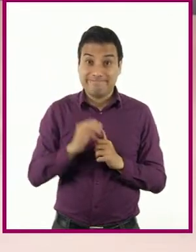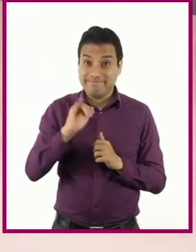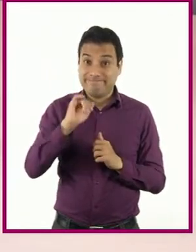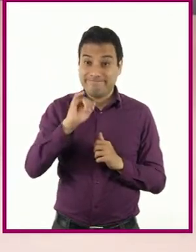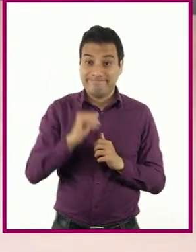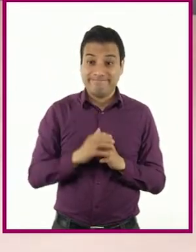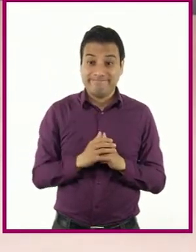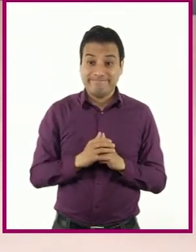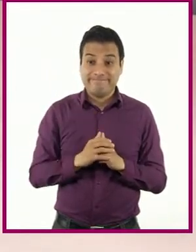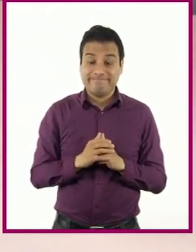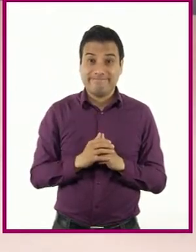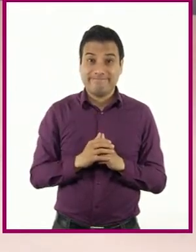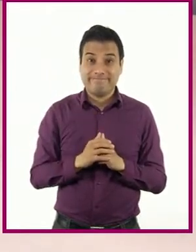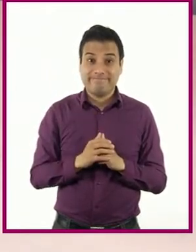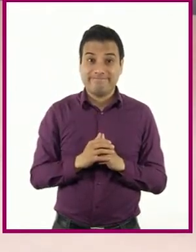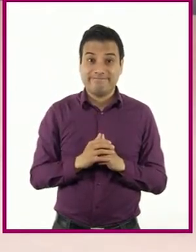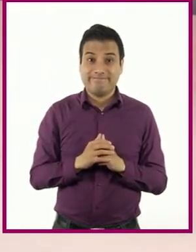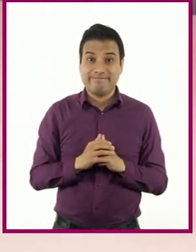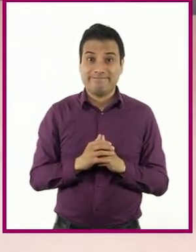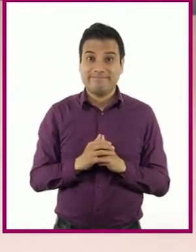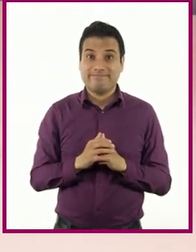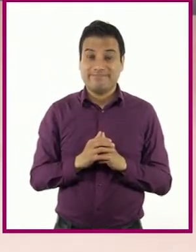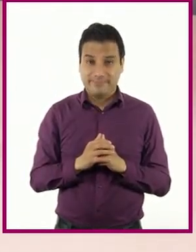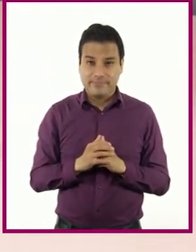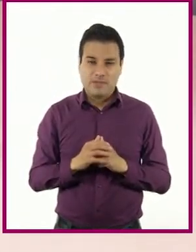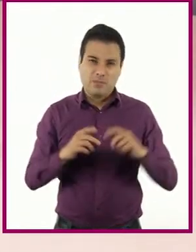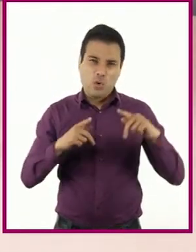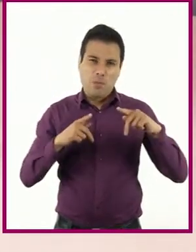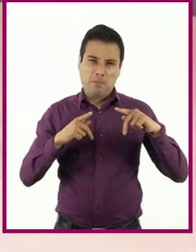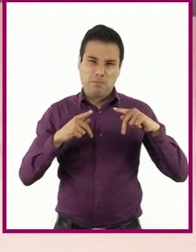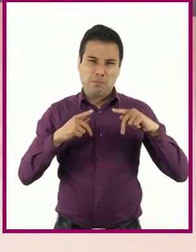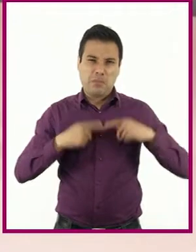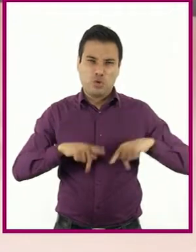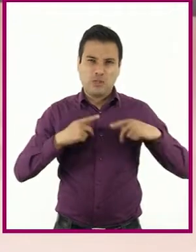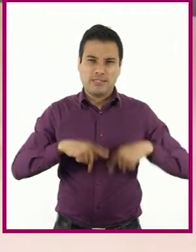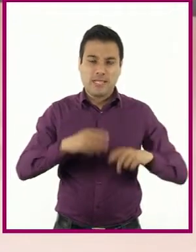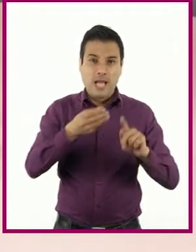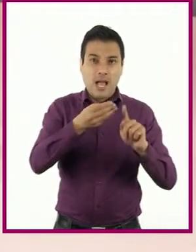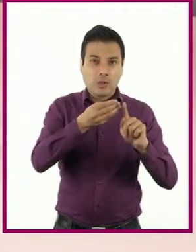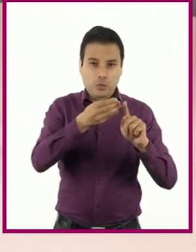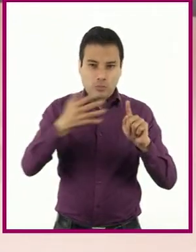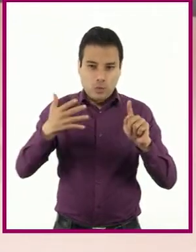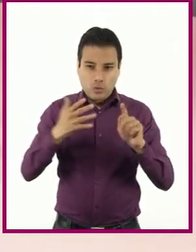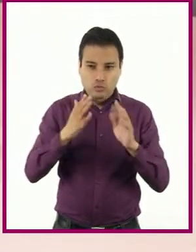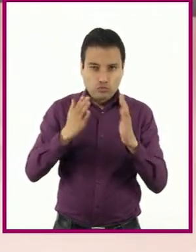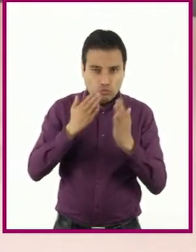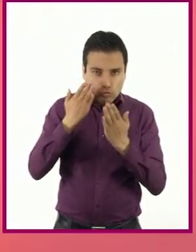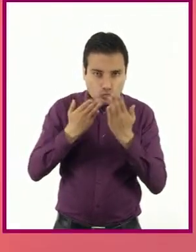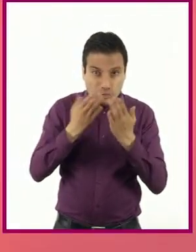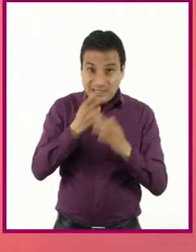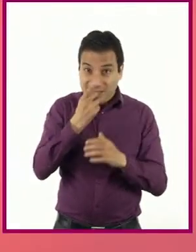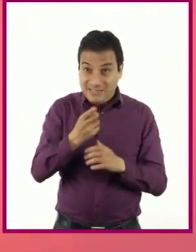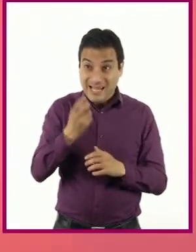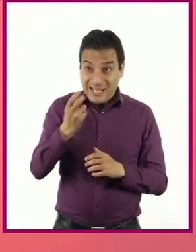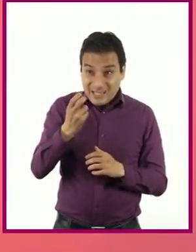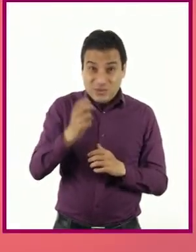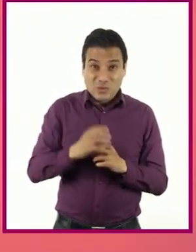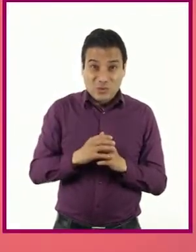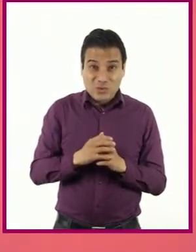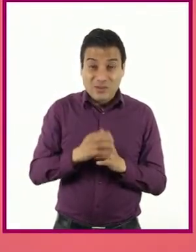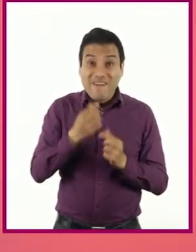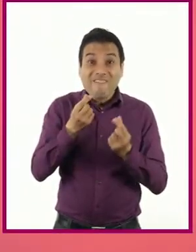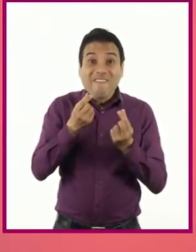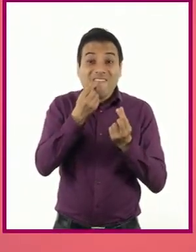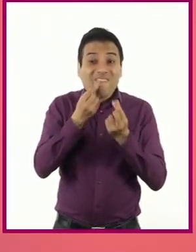claro. Pero posteriormente, los antropólogos detectaron que estas prácticas de modificación dental con el